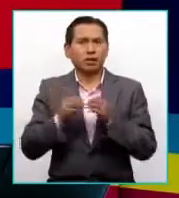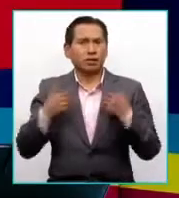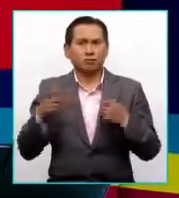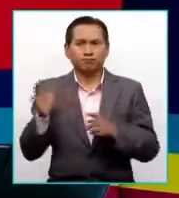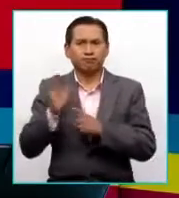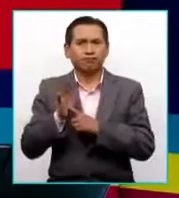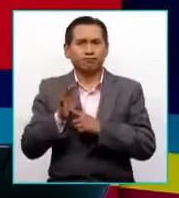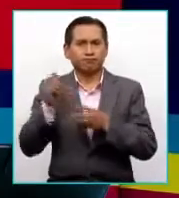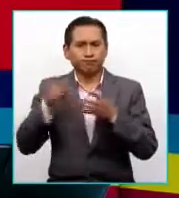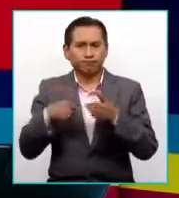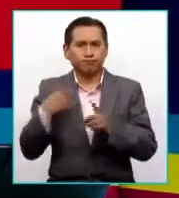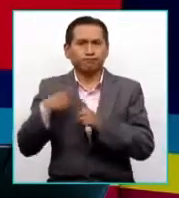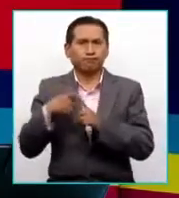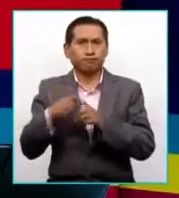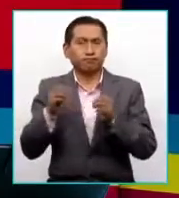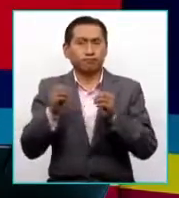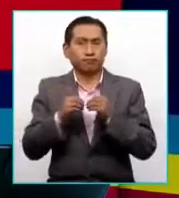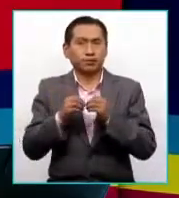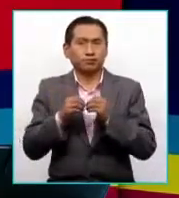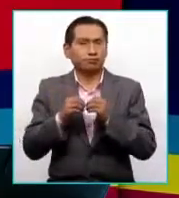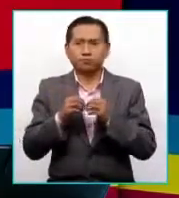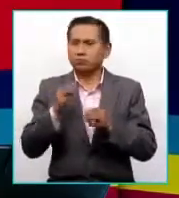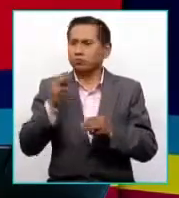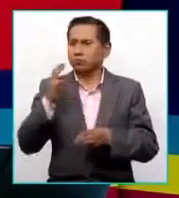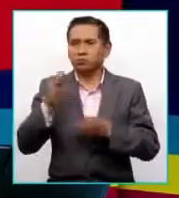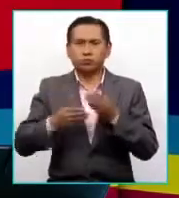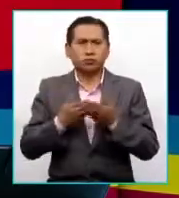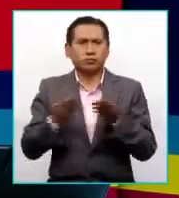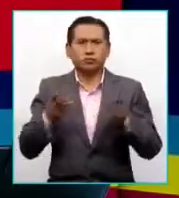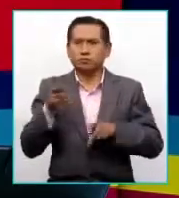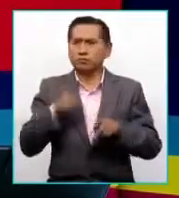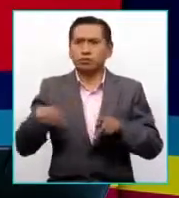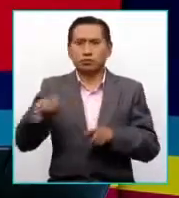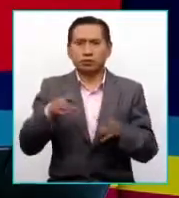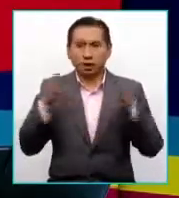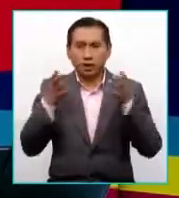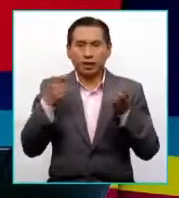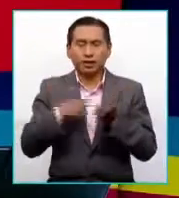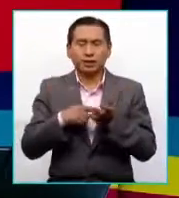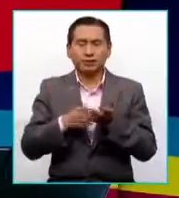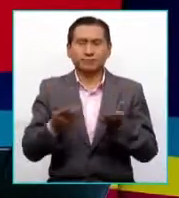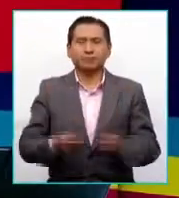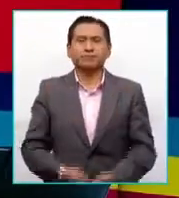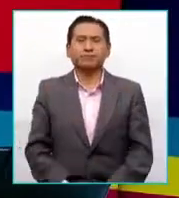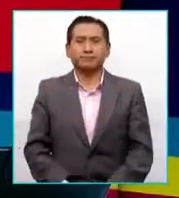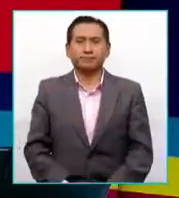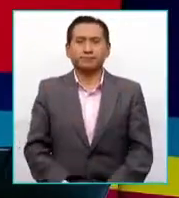con el visionado virtual para todo el mundo, toda aquella persona interesada en este patrimonio.